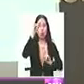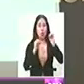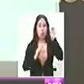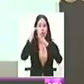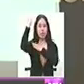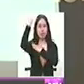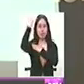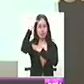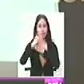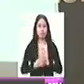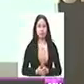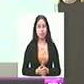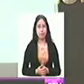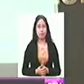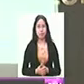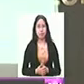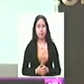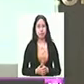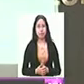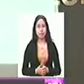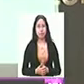Santa Cruz.